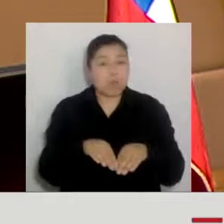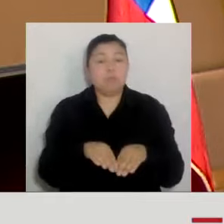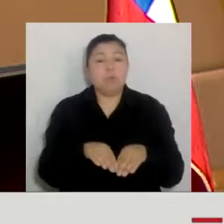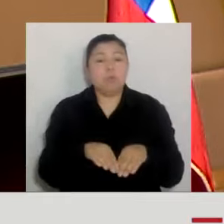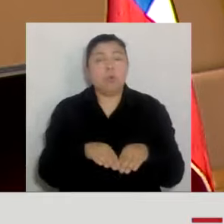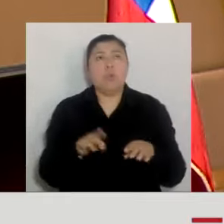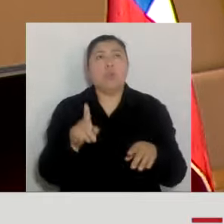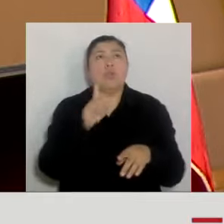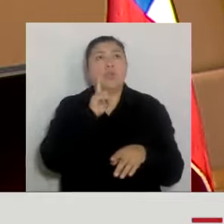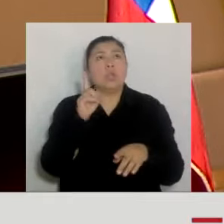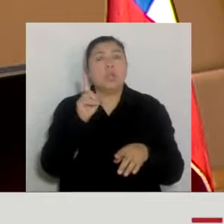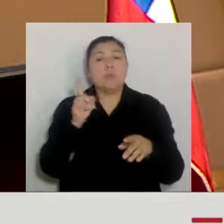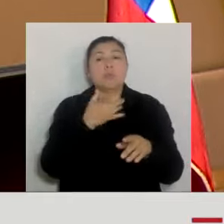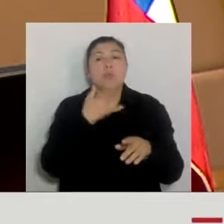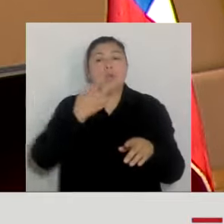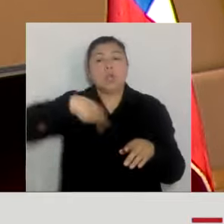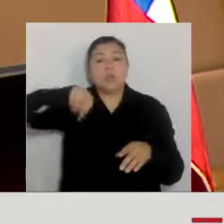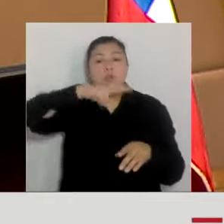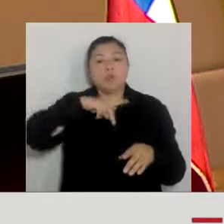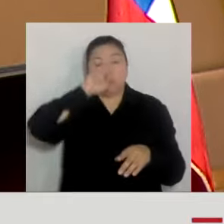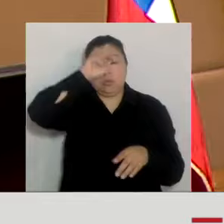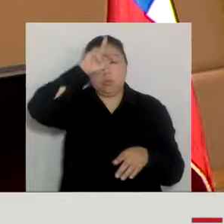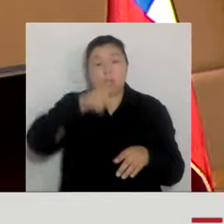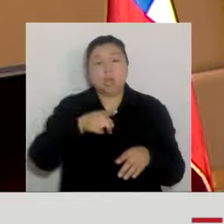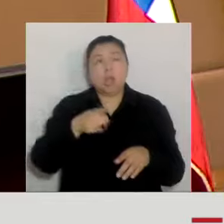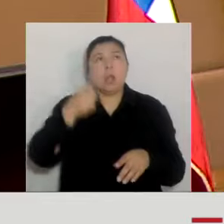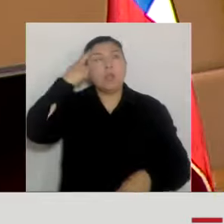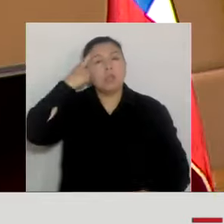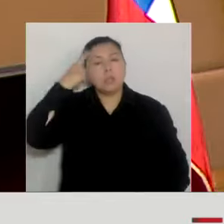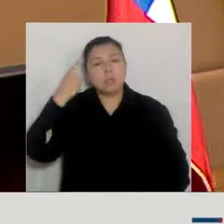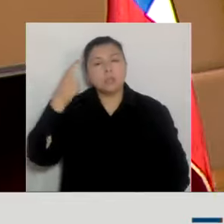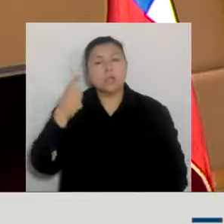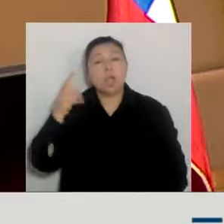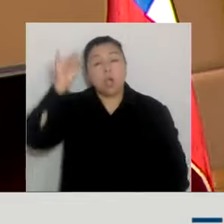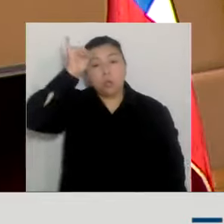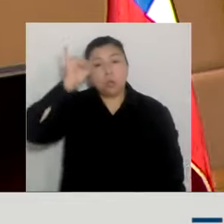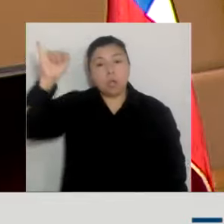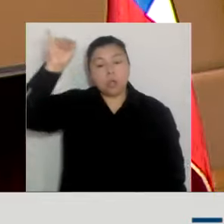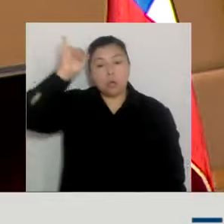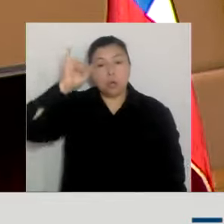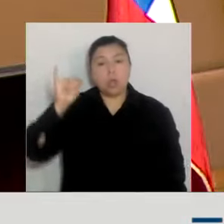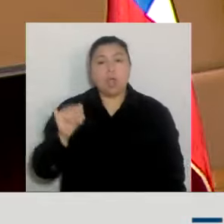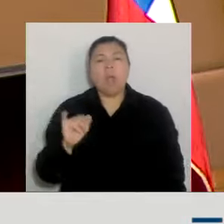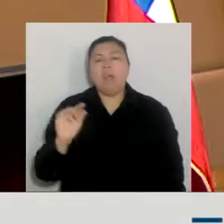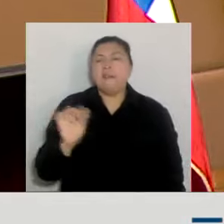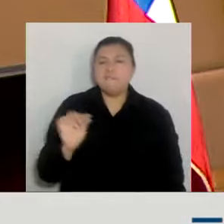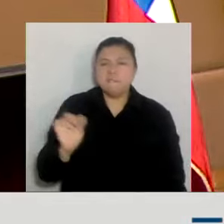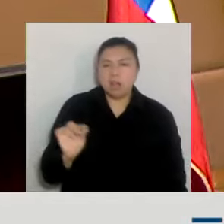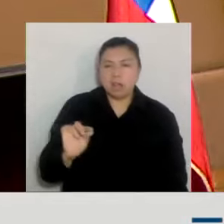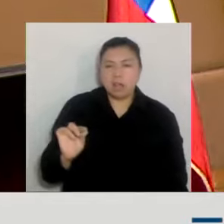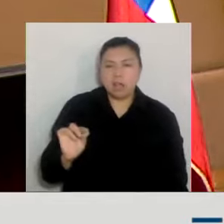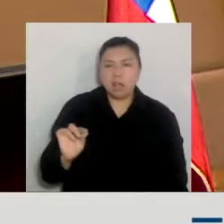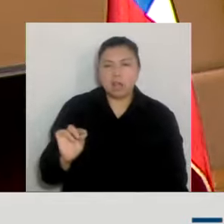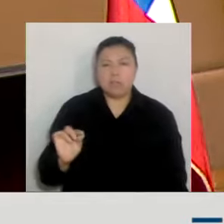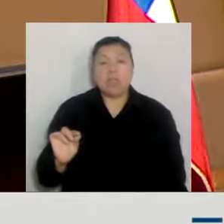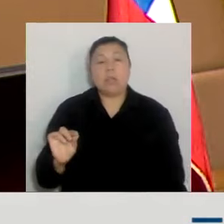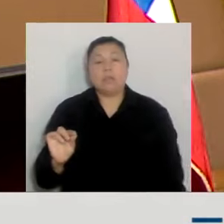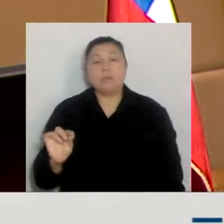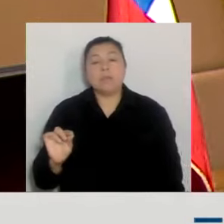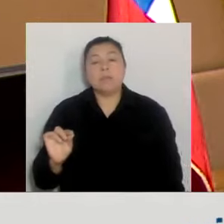nosotros acostumbrarnos a que lo que piense una ideología bastante barata además salía a todo tipo de